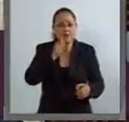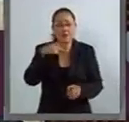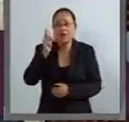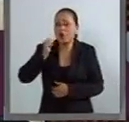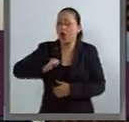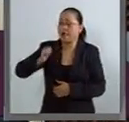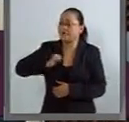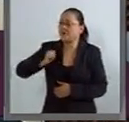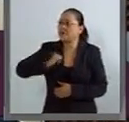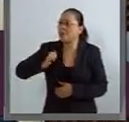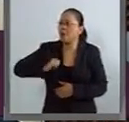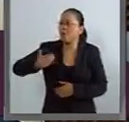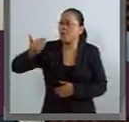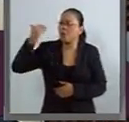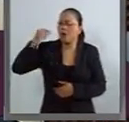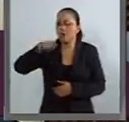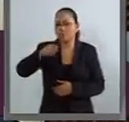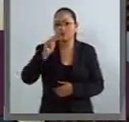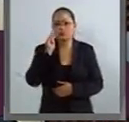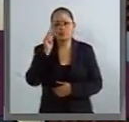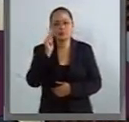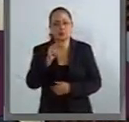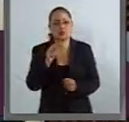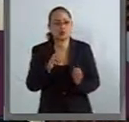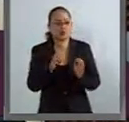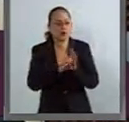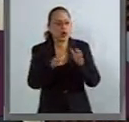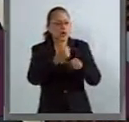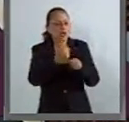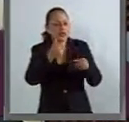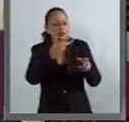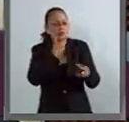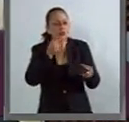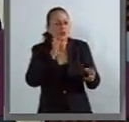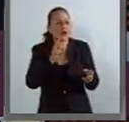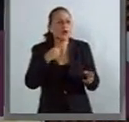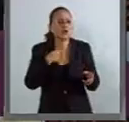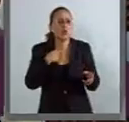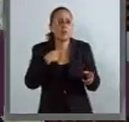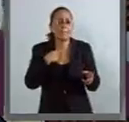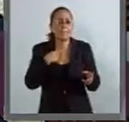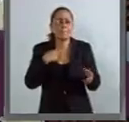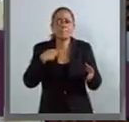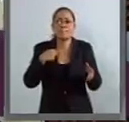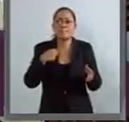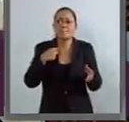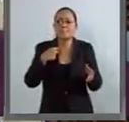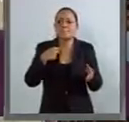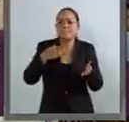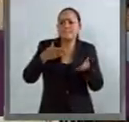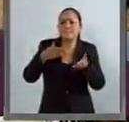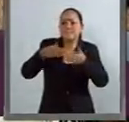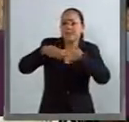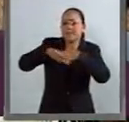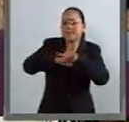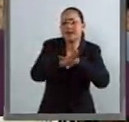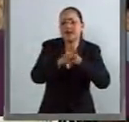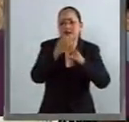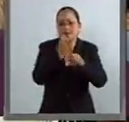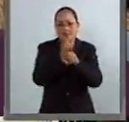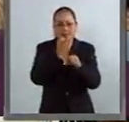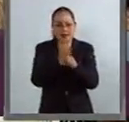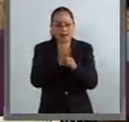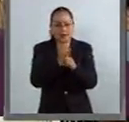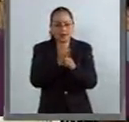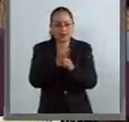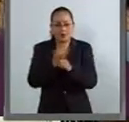viejas generaciones, incluso si ustedes le dicen a una abuelita, dice, me voy a meter a internet, es decir, detiene parte de su